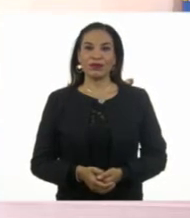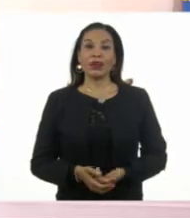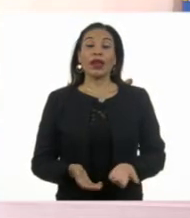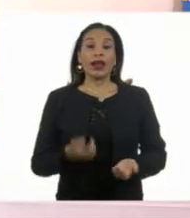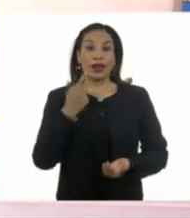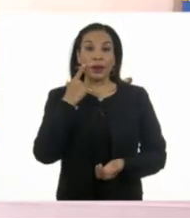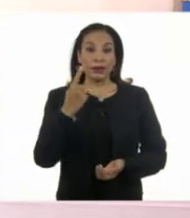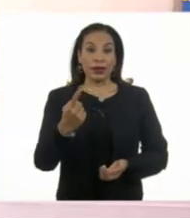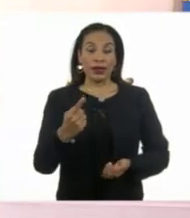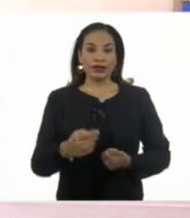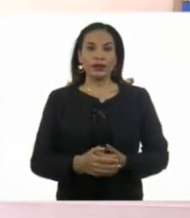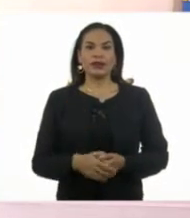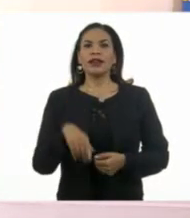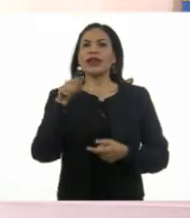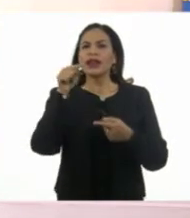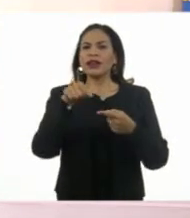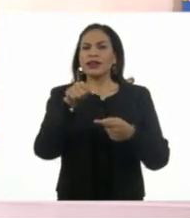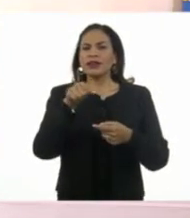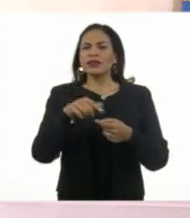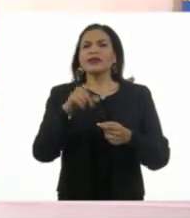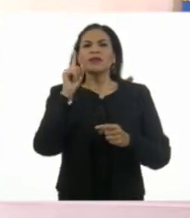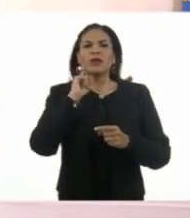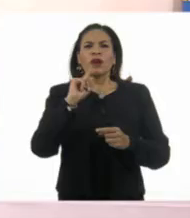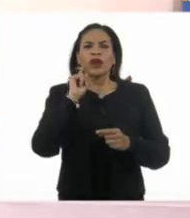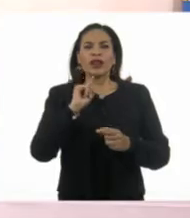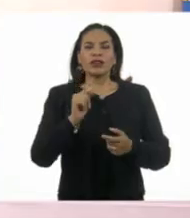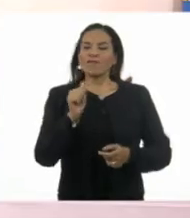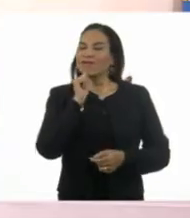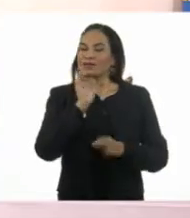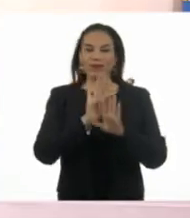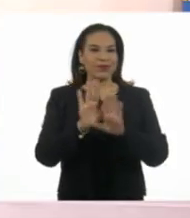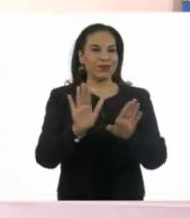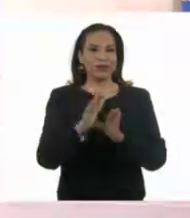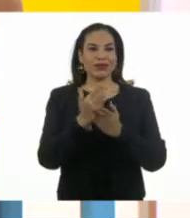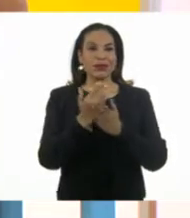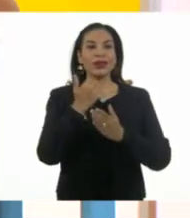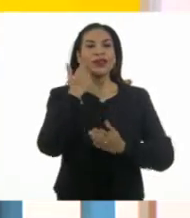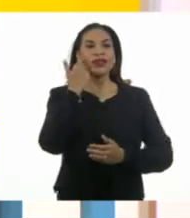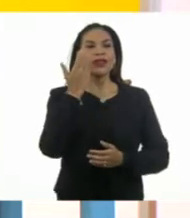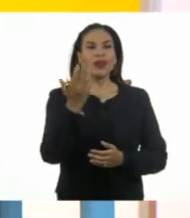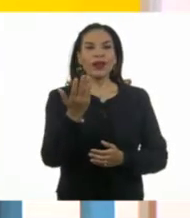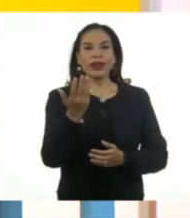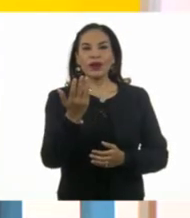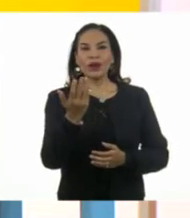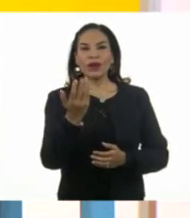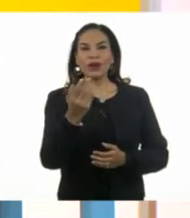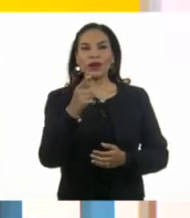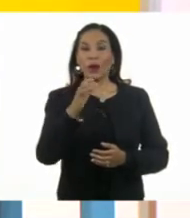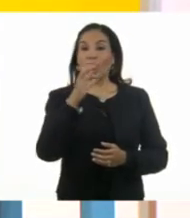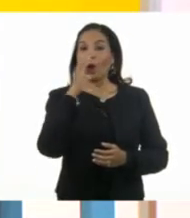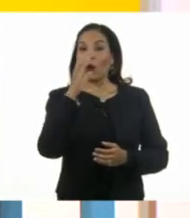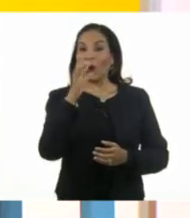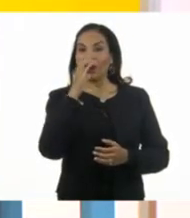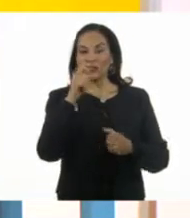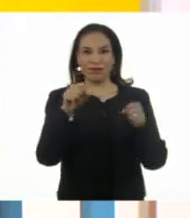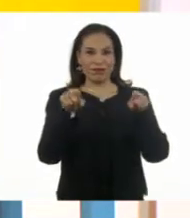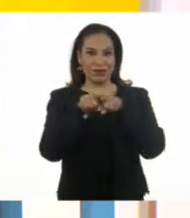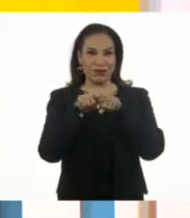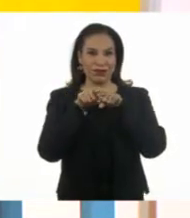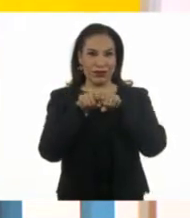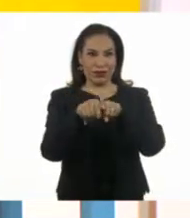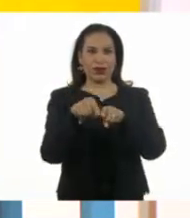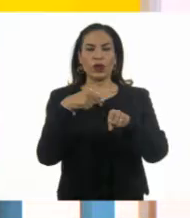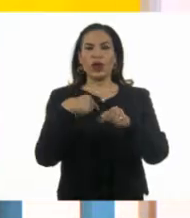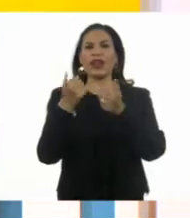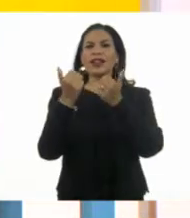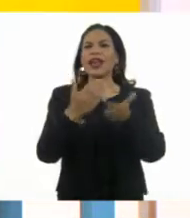A ver. Aquí, Rosario. Espérame, espérame. Todavía no. Quiero que lo contestemos al mismo tiempo. Yo